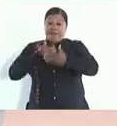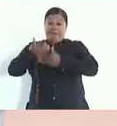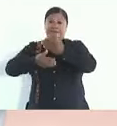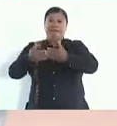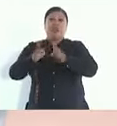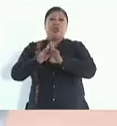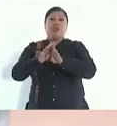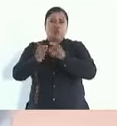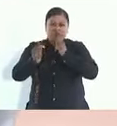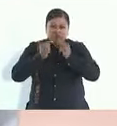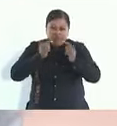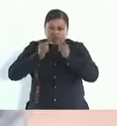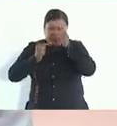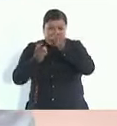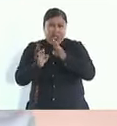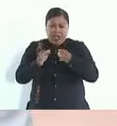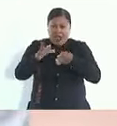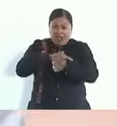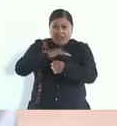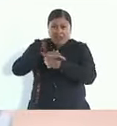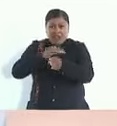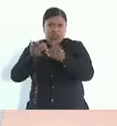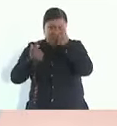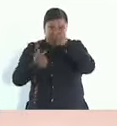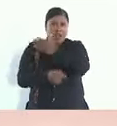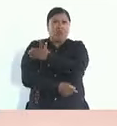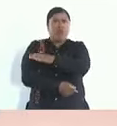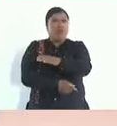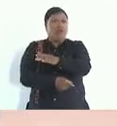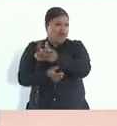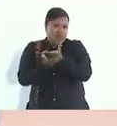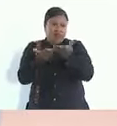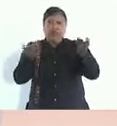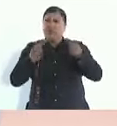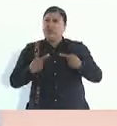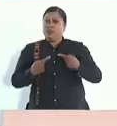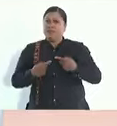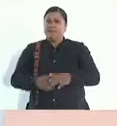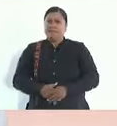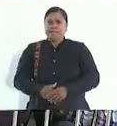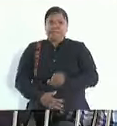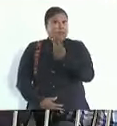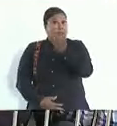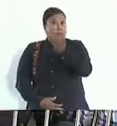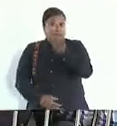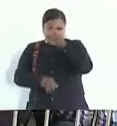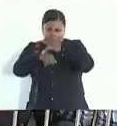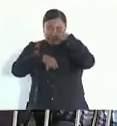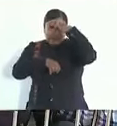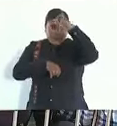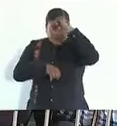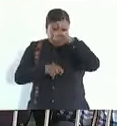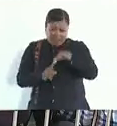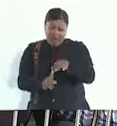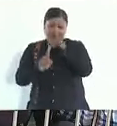la disputa por el acceso y al ejercicio del poder público. Y con esta experiencia como